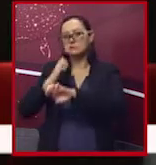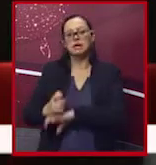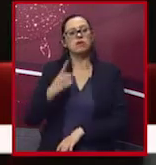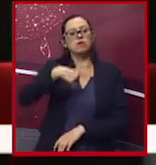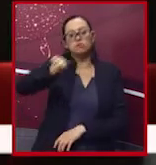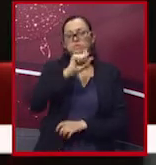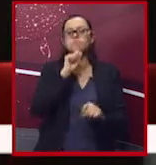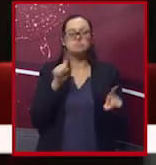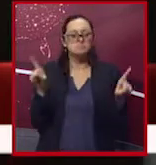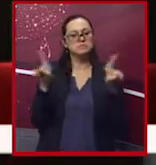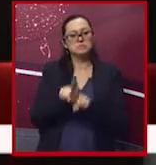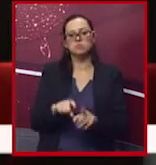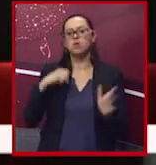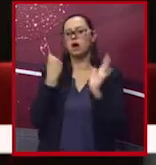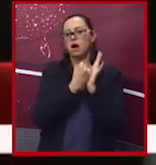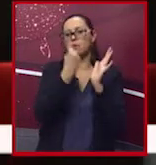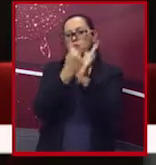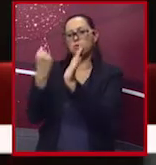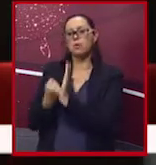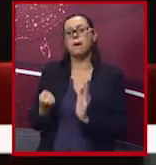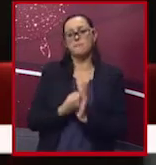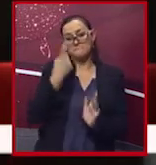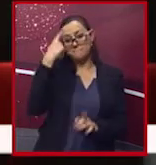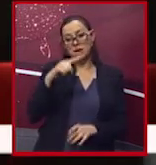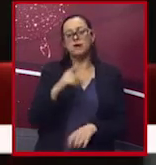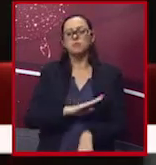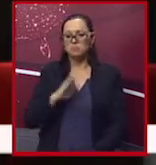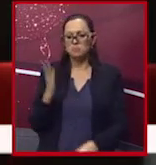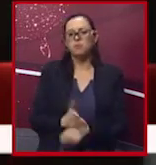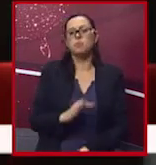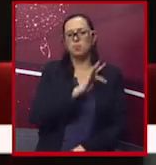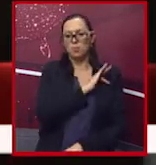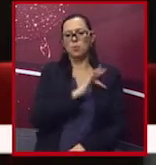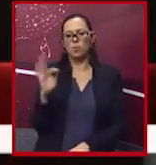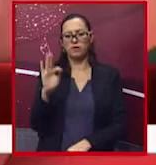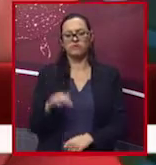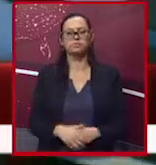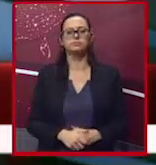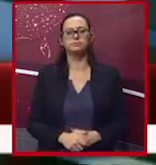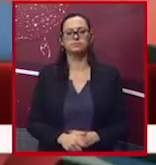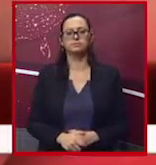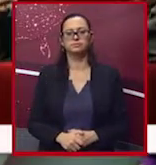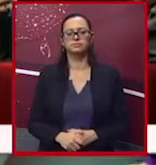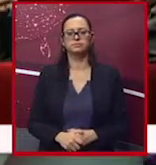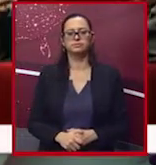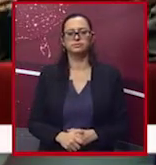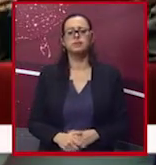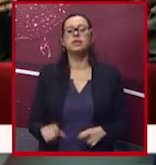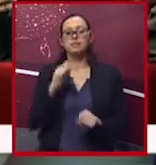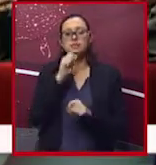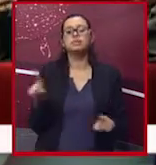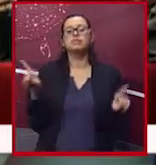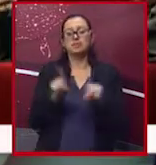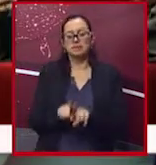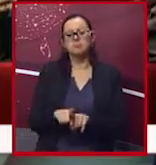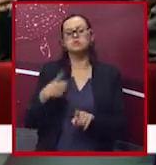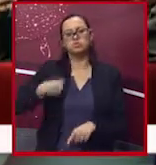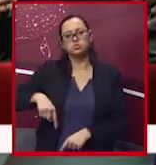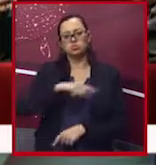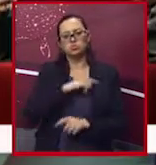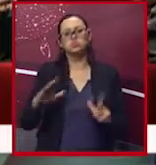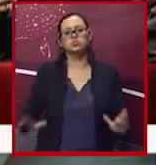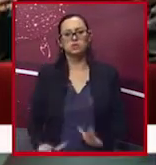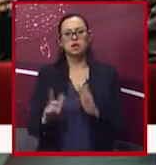también lo puedan aprobar para que esto pueda ser sancionado y promulgado por el Ejecutivo. También estamos potenciando